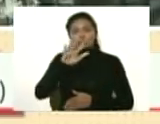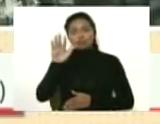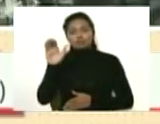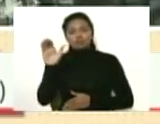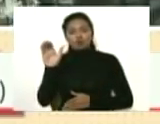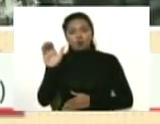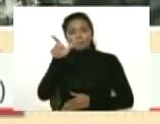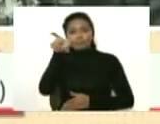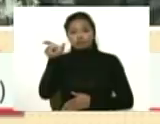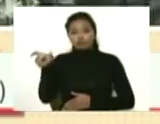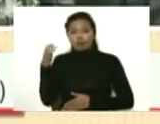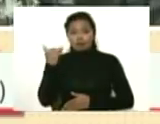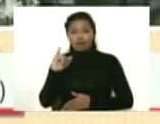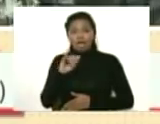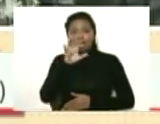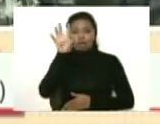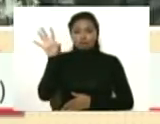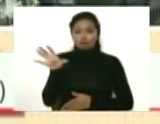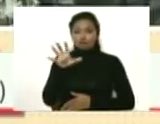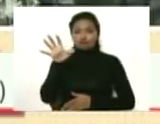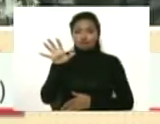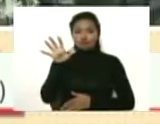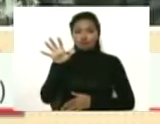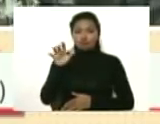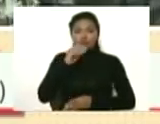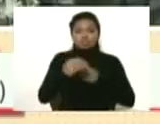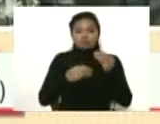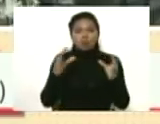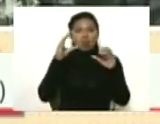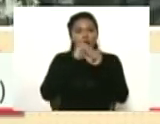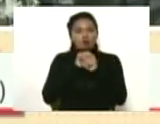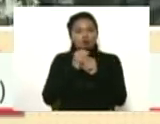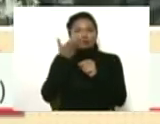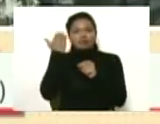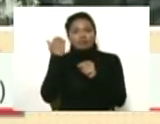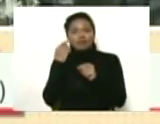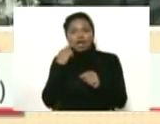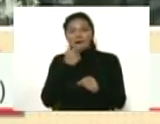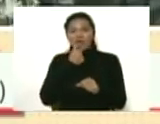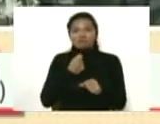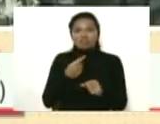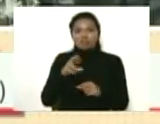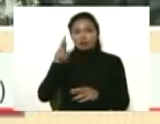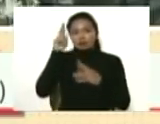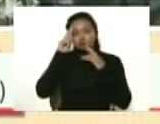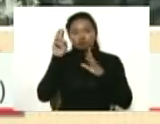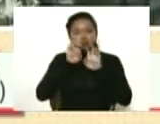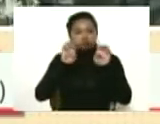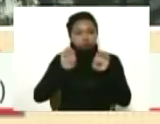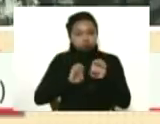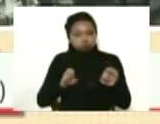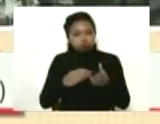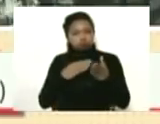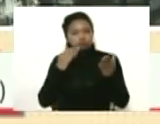303.295.335 milicianos y milicianas. Lo hicimos en la noche para facilitar razones de estudio, de